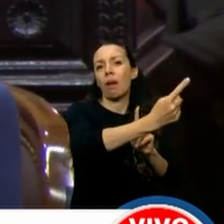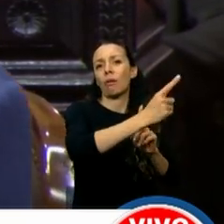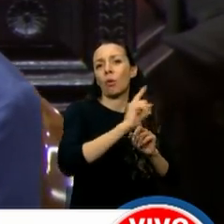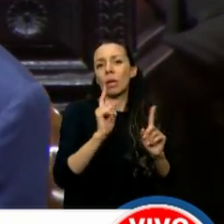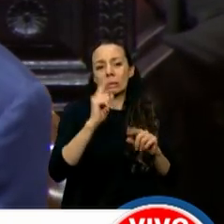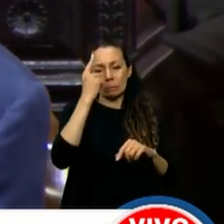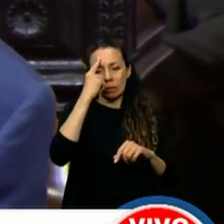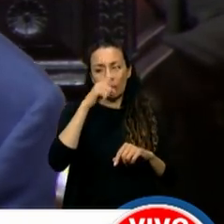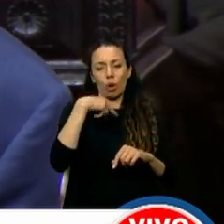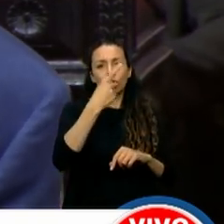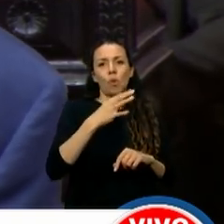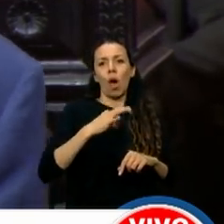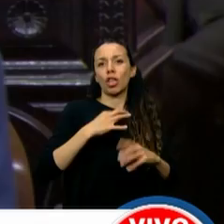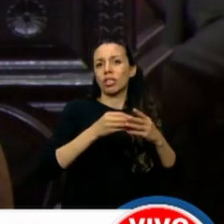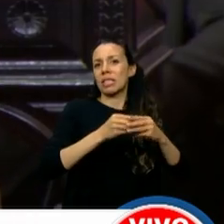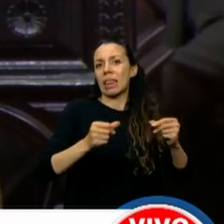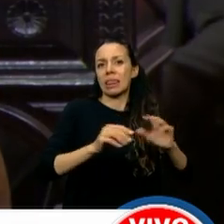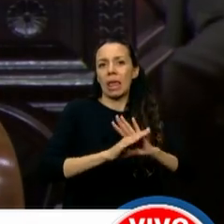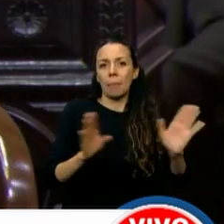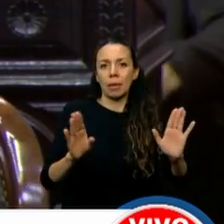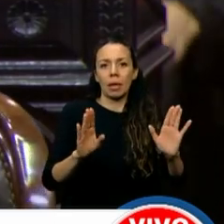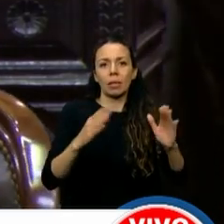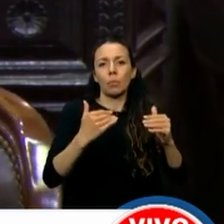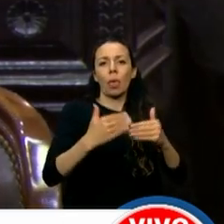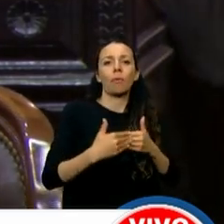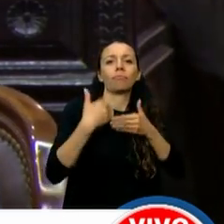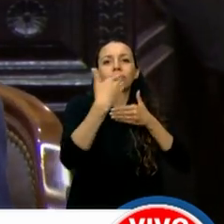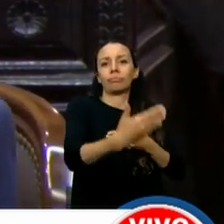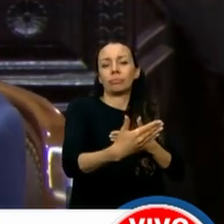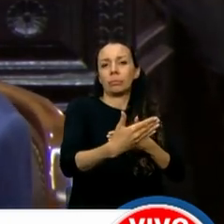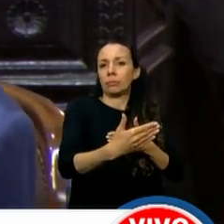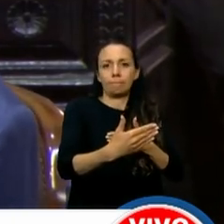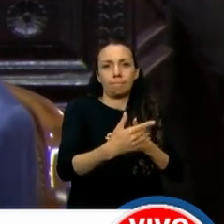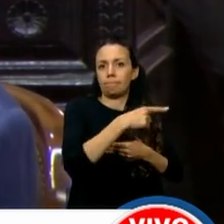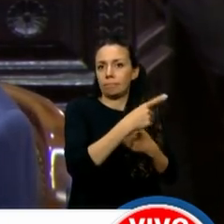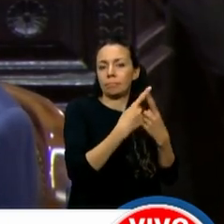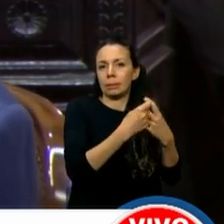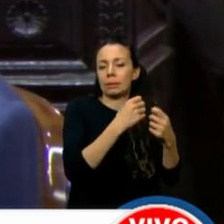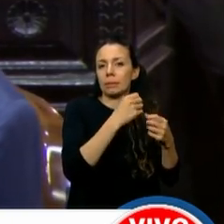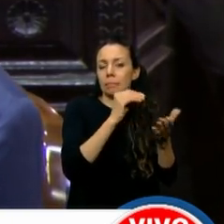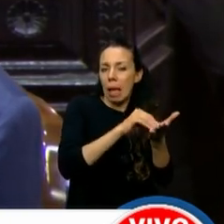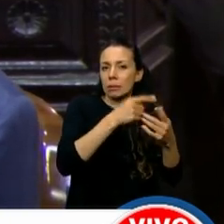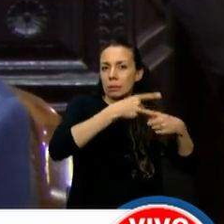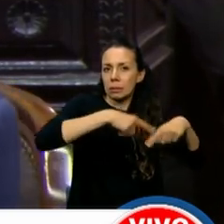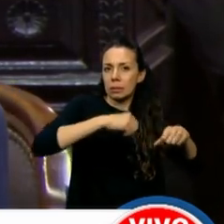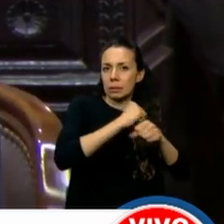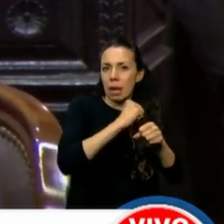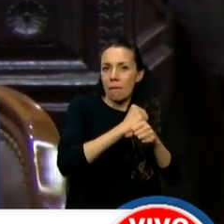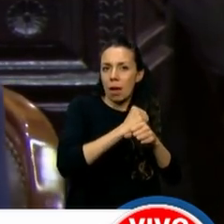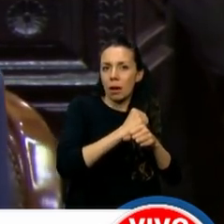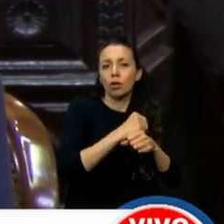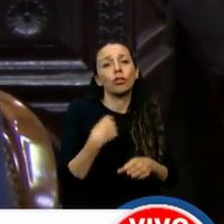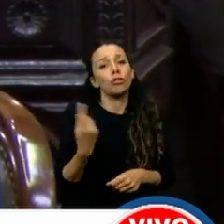fin del año que viene es algo que podemos postergar yo creo que es justamente lo que nosotros tenemos que hacer es dar